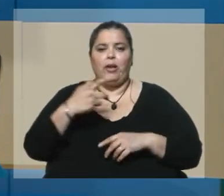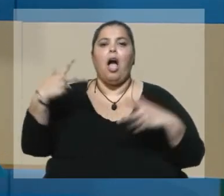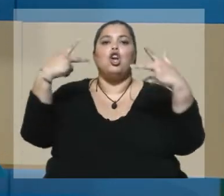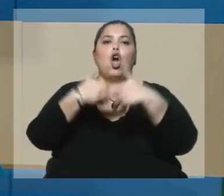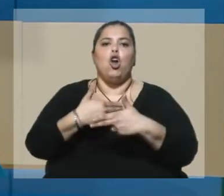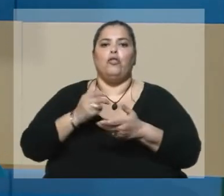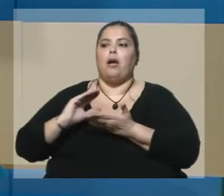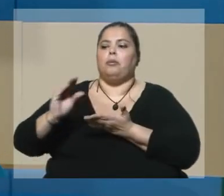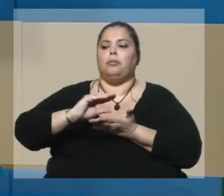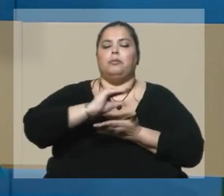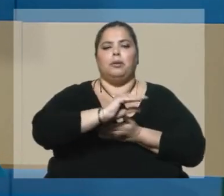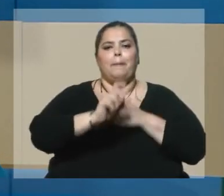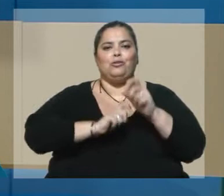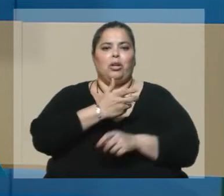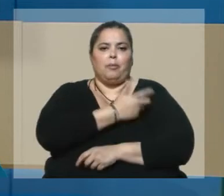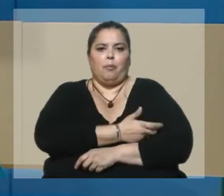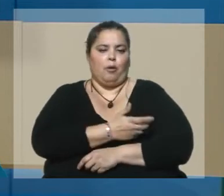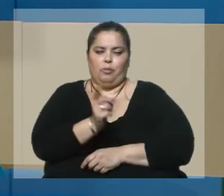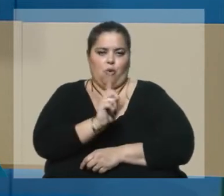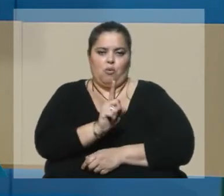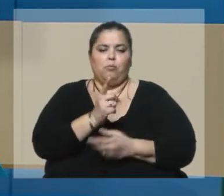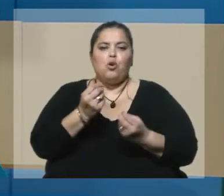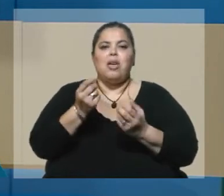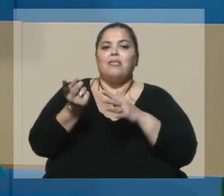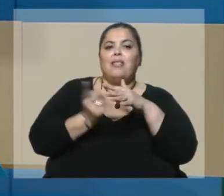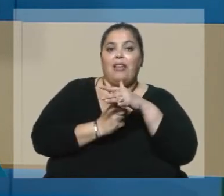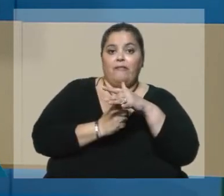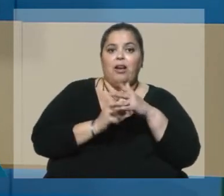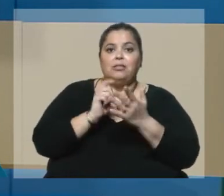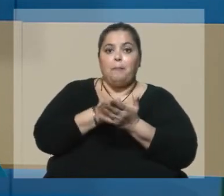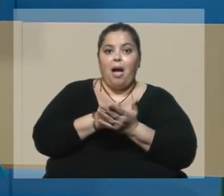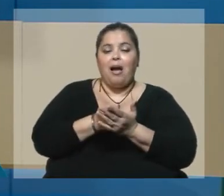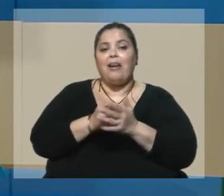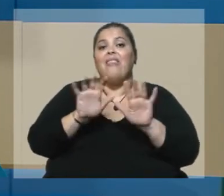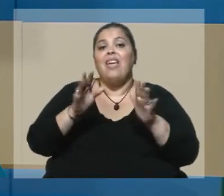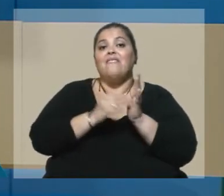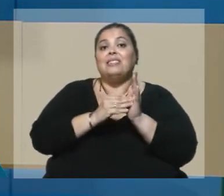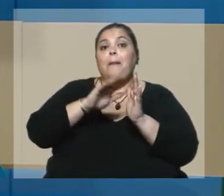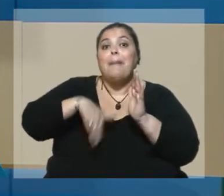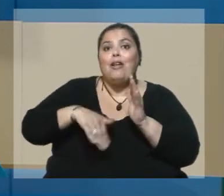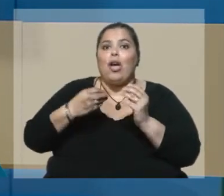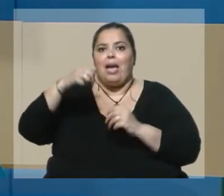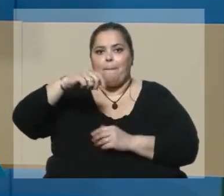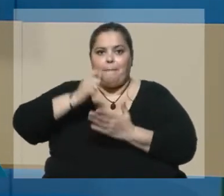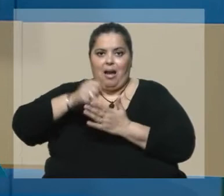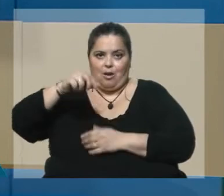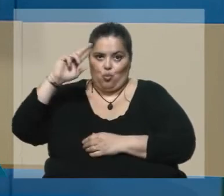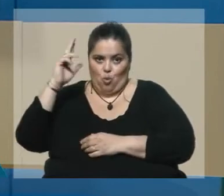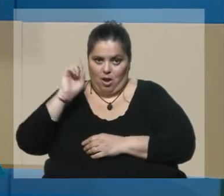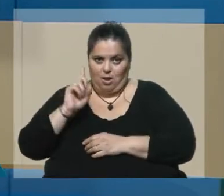población más afectada porque En definitiva las tarifas que pagan 10 veces menos de lo que paga un lugar en Uruguay